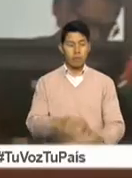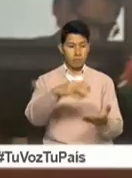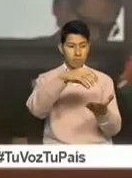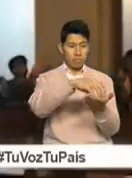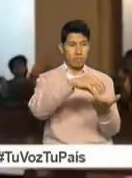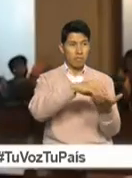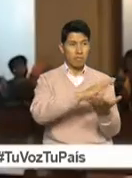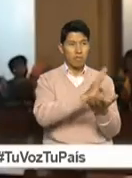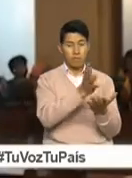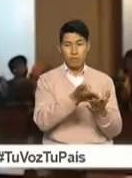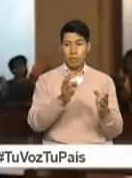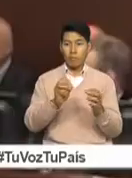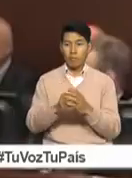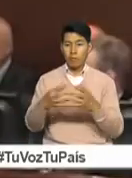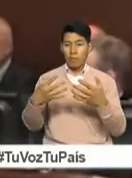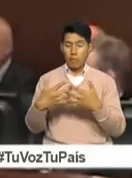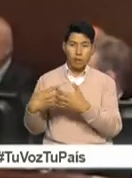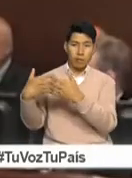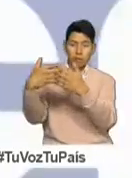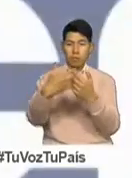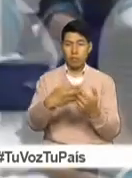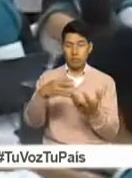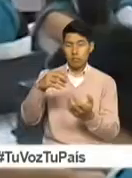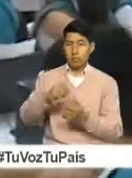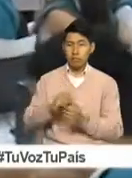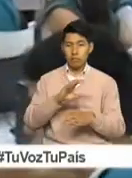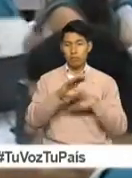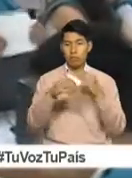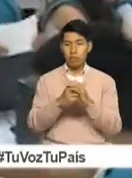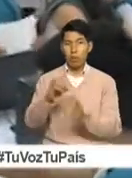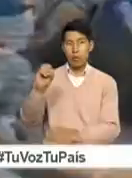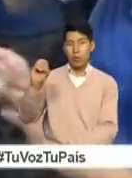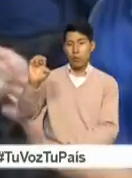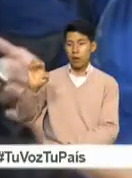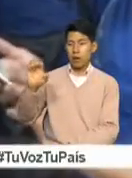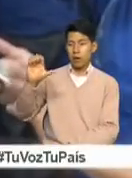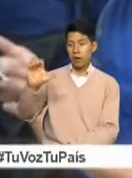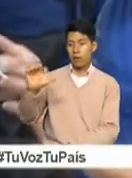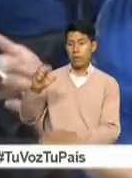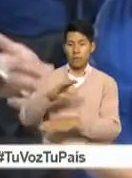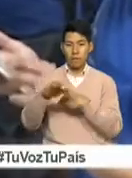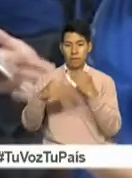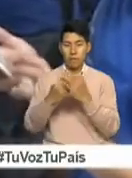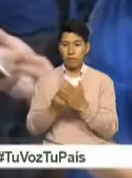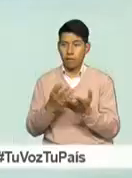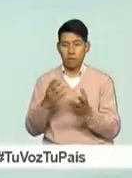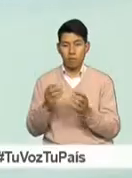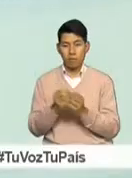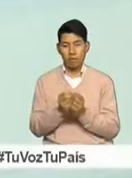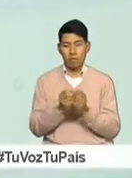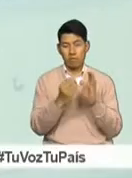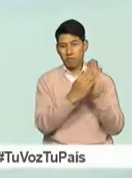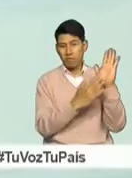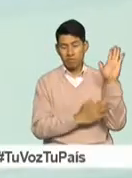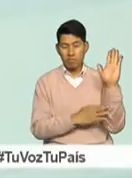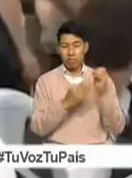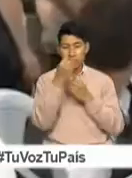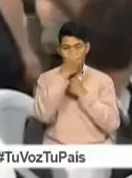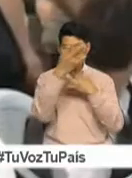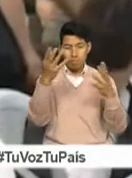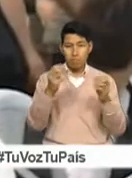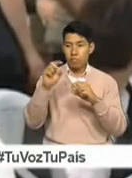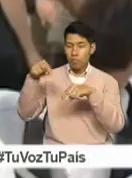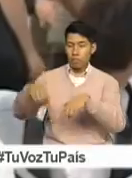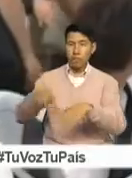estados américanos oea recibió en la sesión ordinaria de este miércoles el informe de la misión electoral sobre las elecciones generales en ecuador